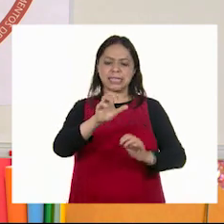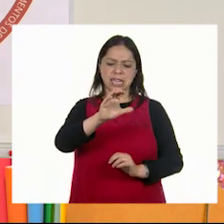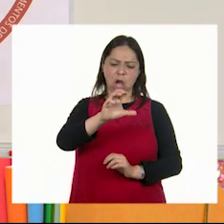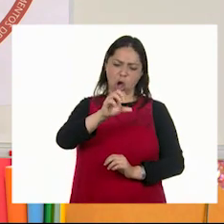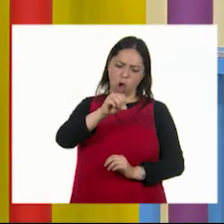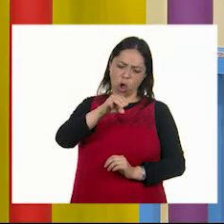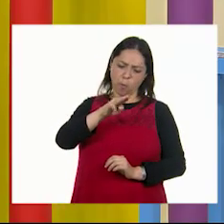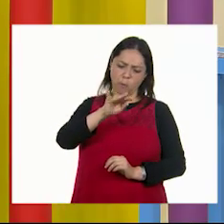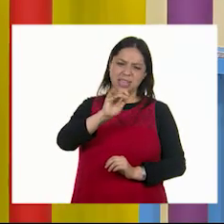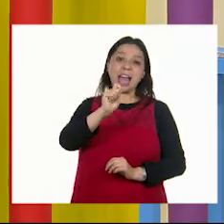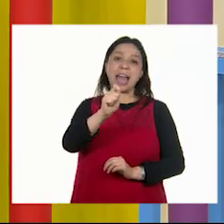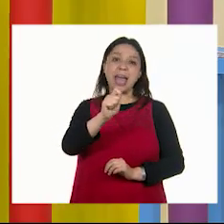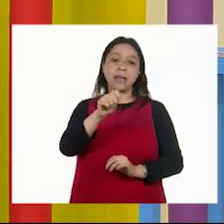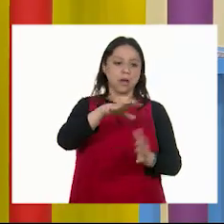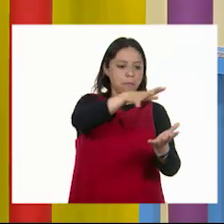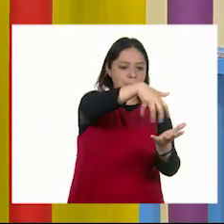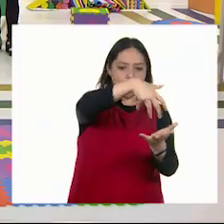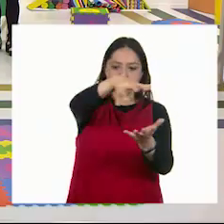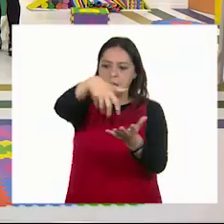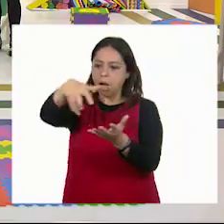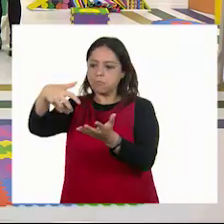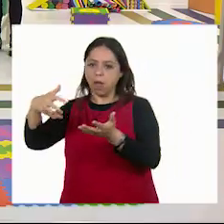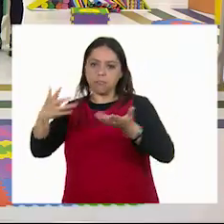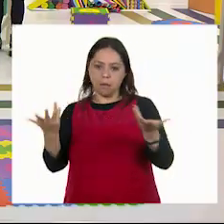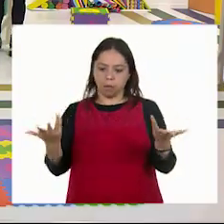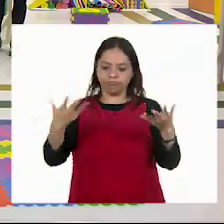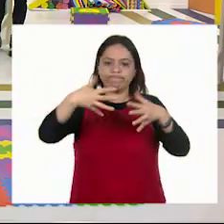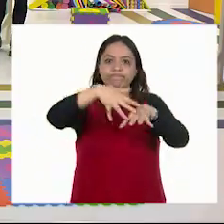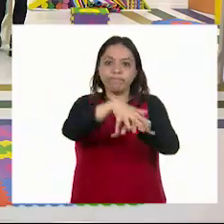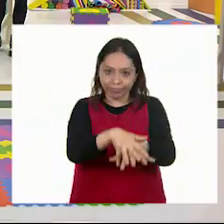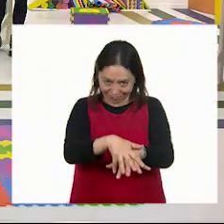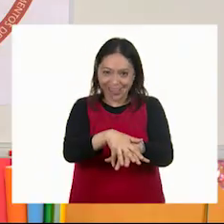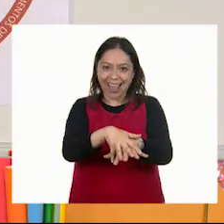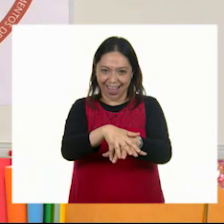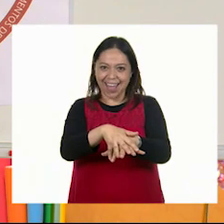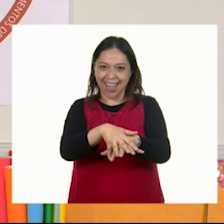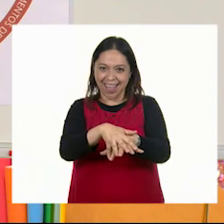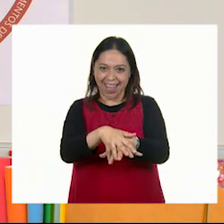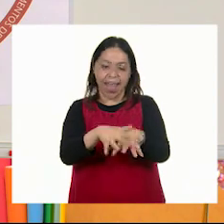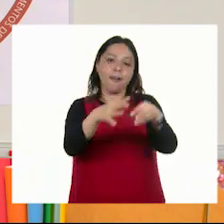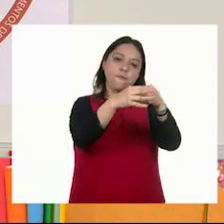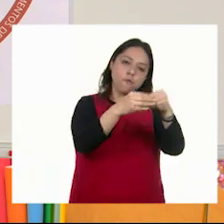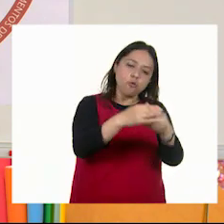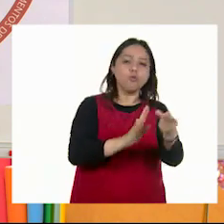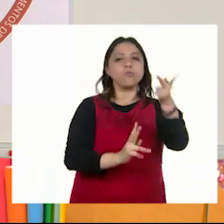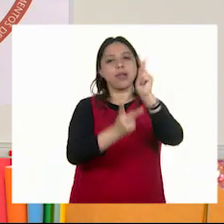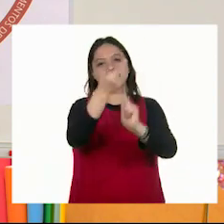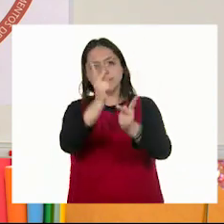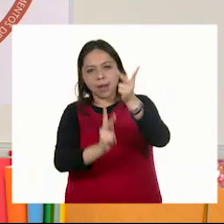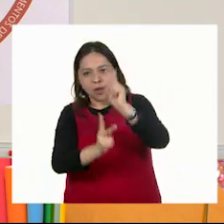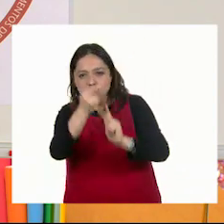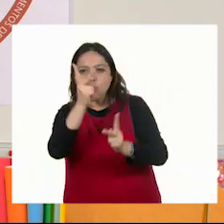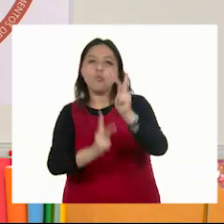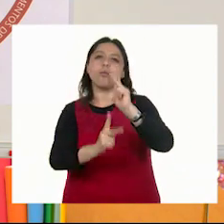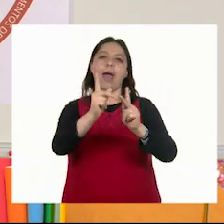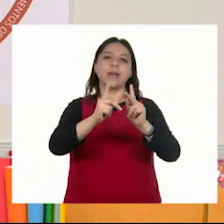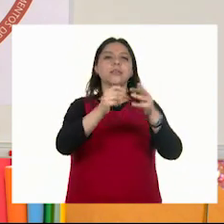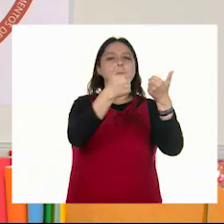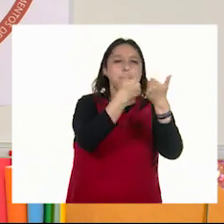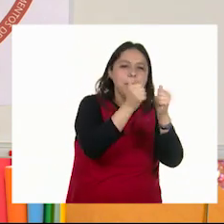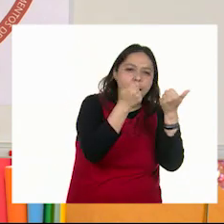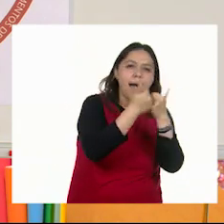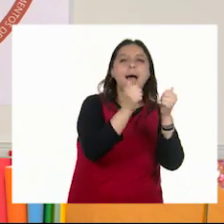Combina los alimentos. Tanto cereales como frutas y verduras y leguminosas y alimentos de origen